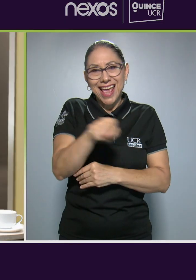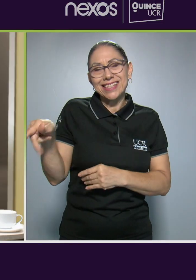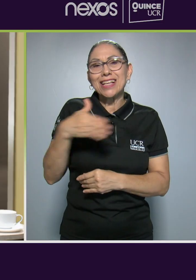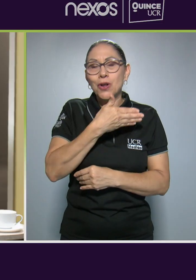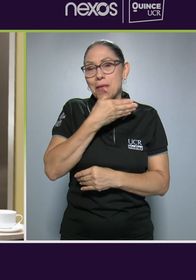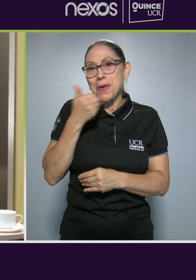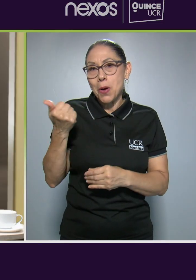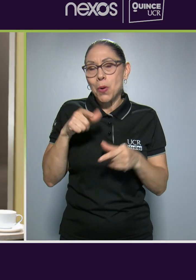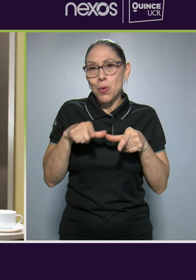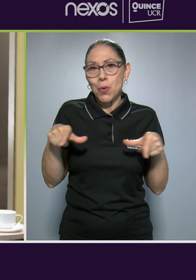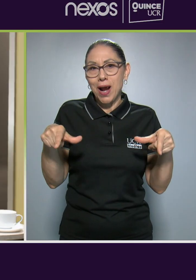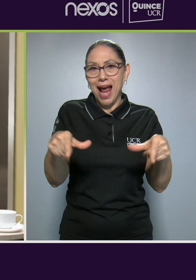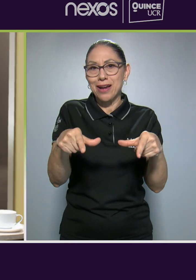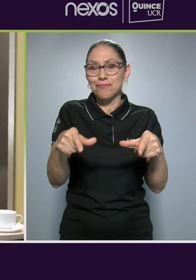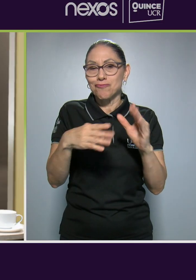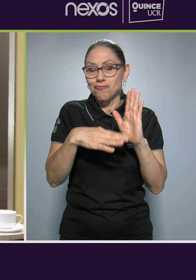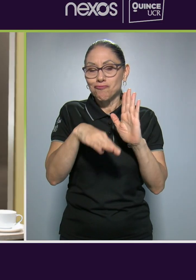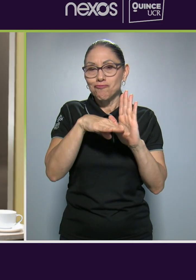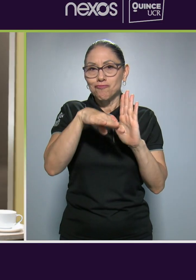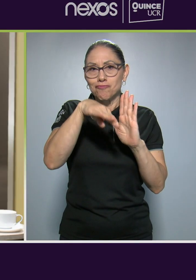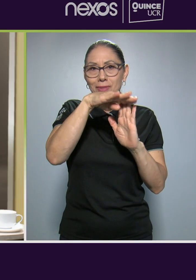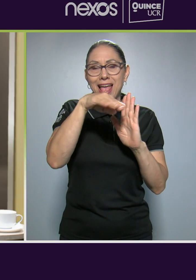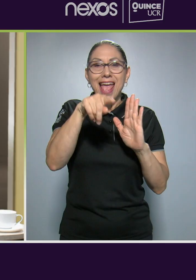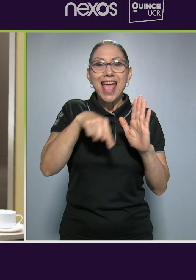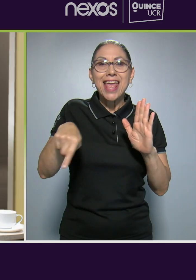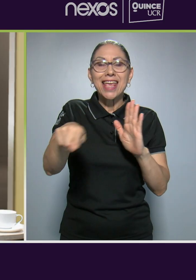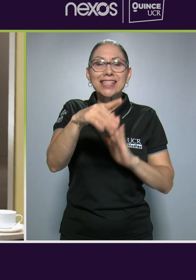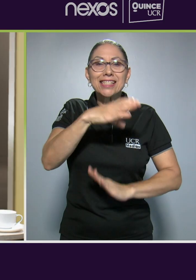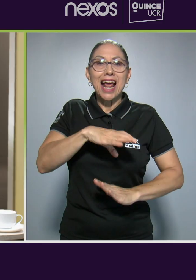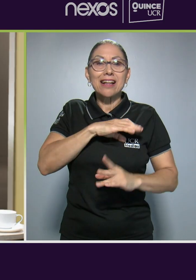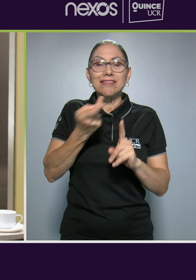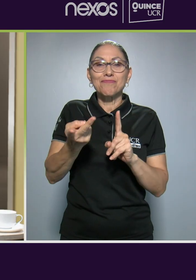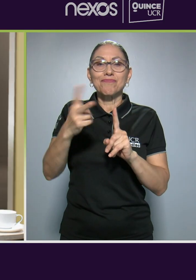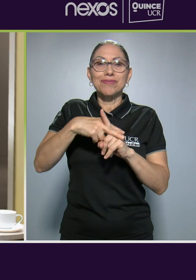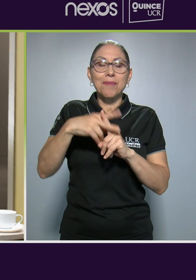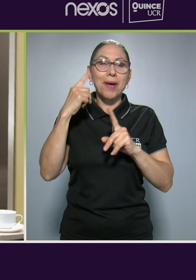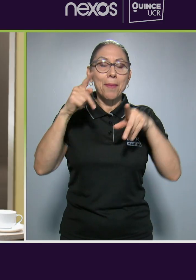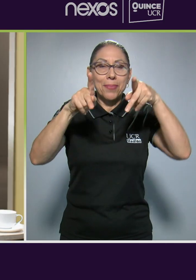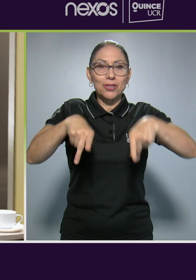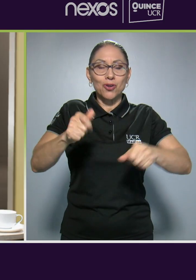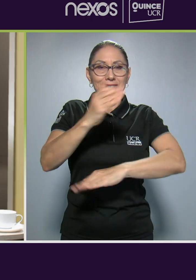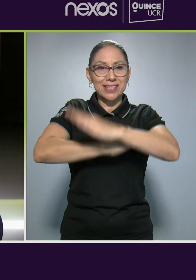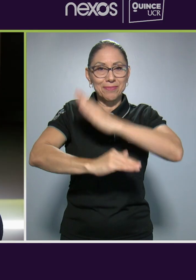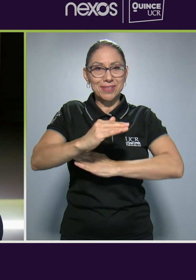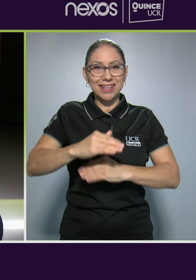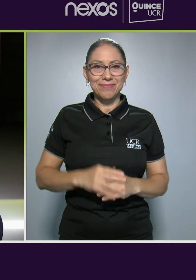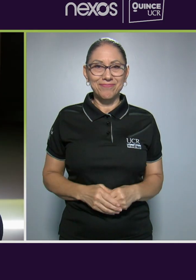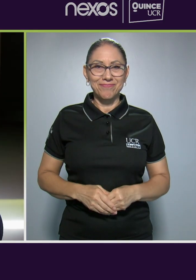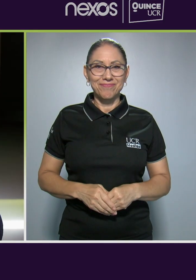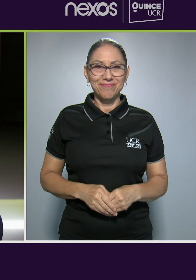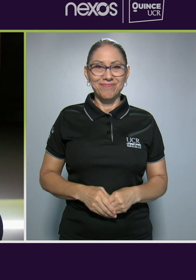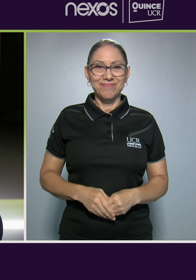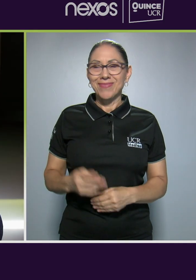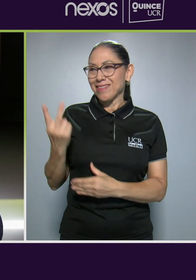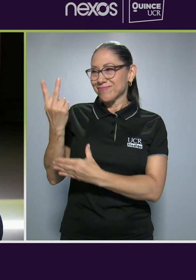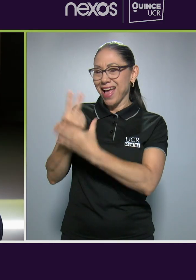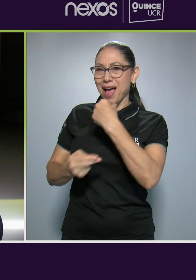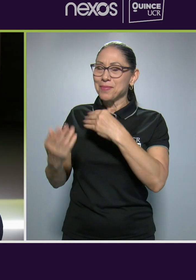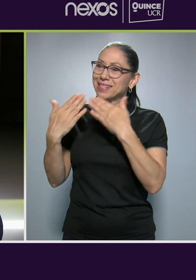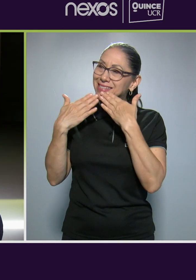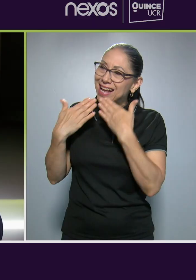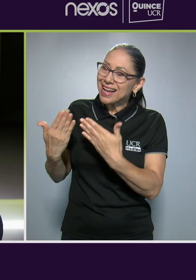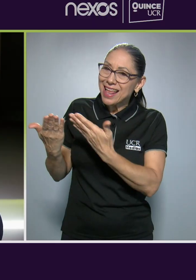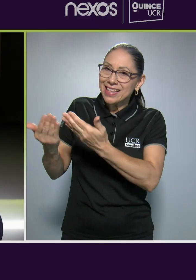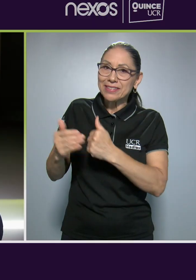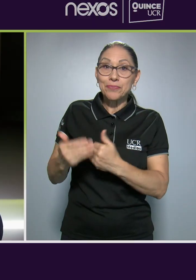ranquean, digamos, en esos indicadores que tienen que ver con ese servicio para la población con discapacidad. Perdón. Les agradezco muchísimo a ambas y